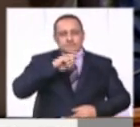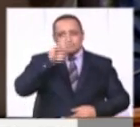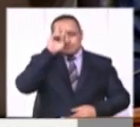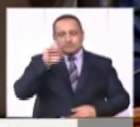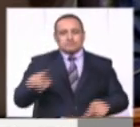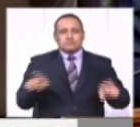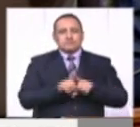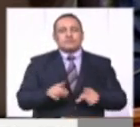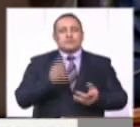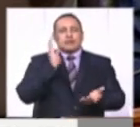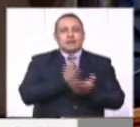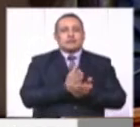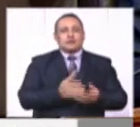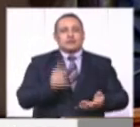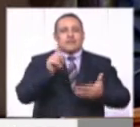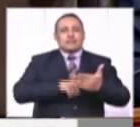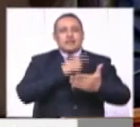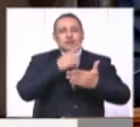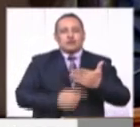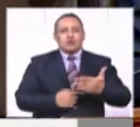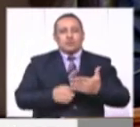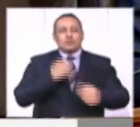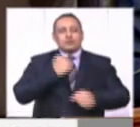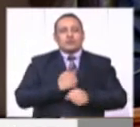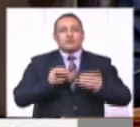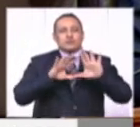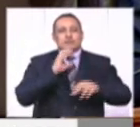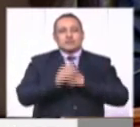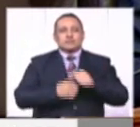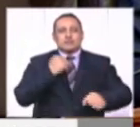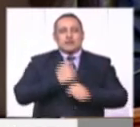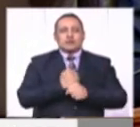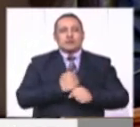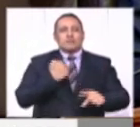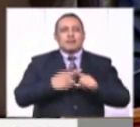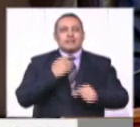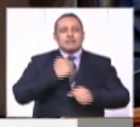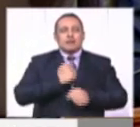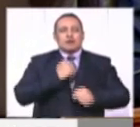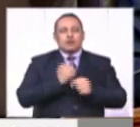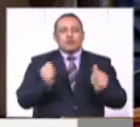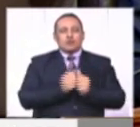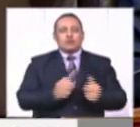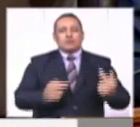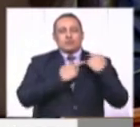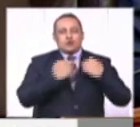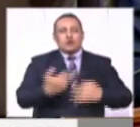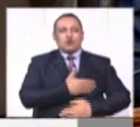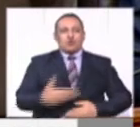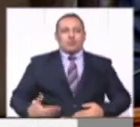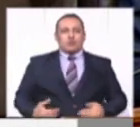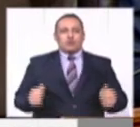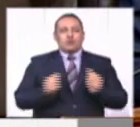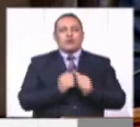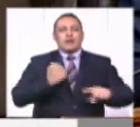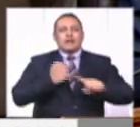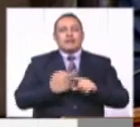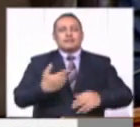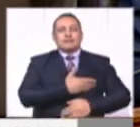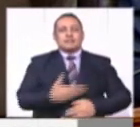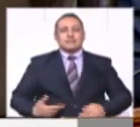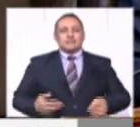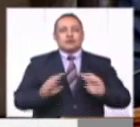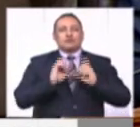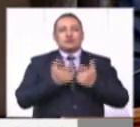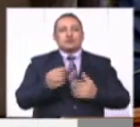Perú la sanción de inhabilitación por 10 años para el ejercicio de la función pública al expresidente del